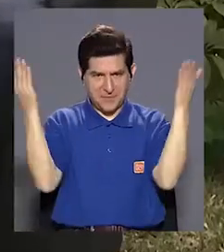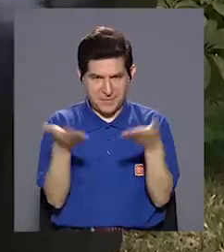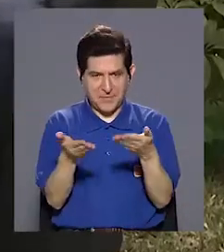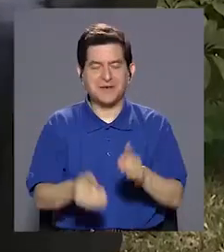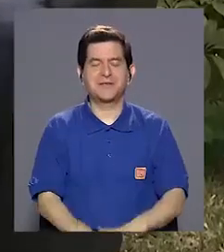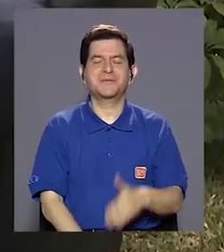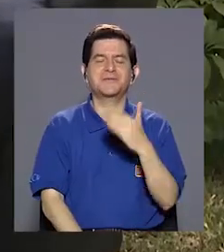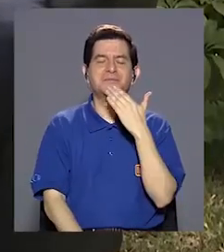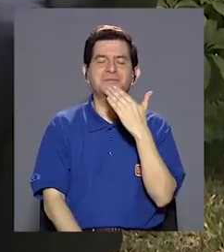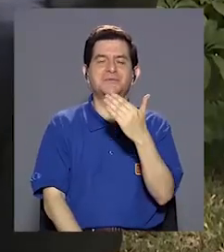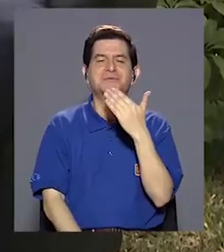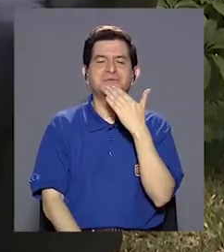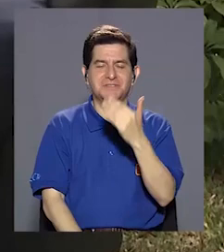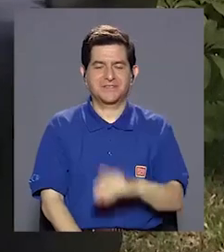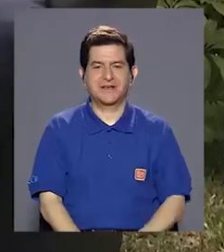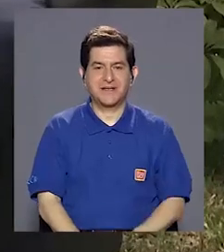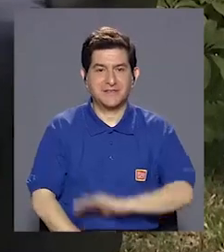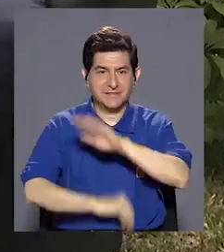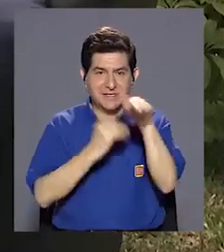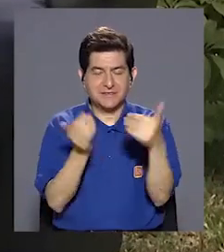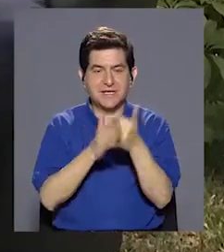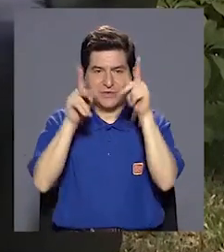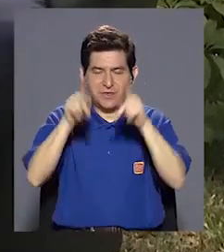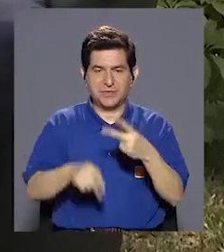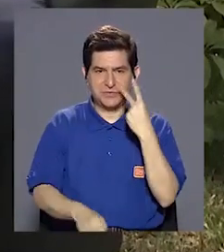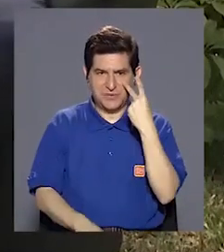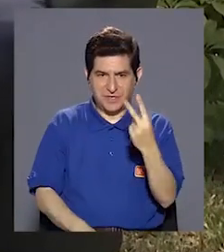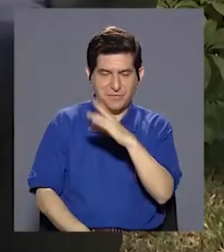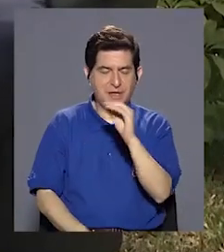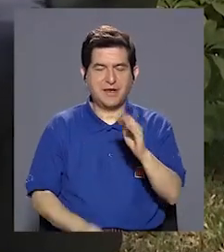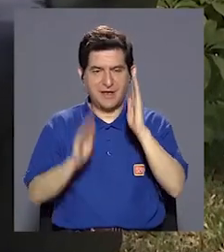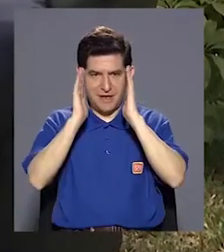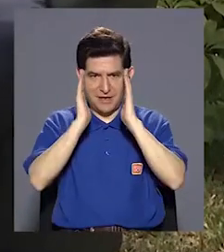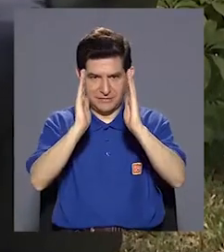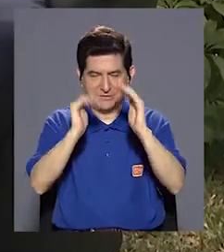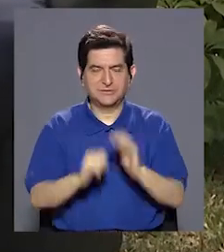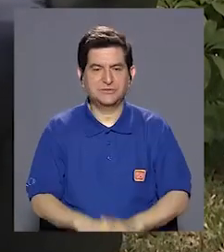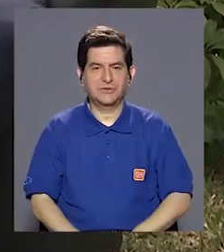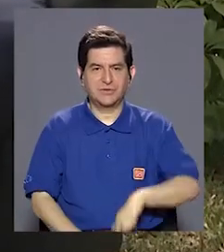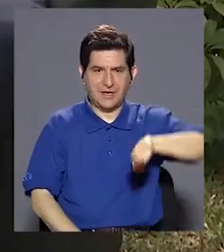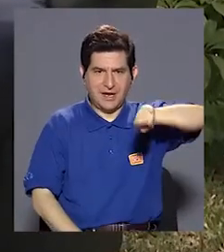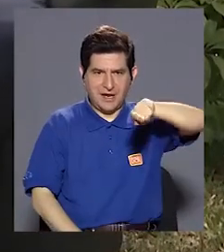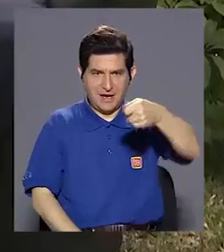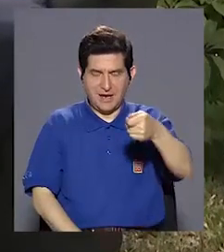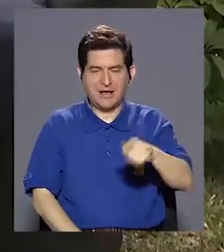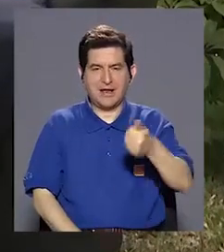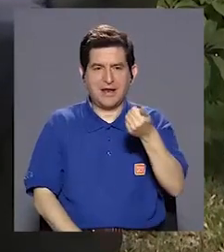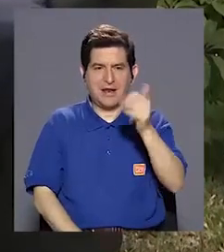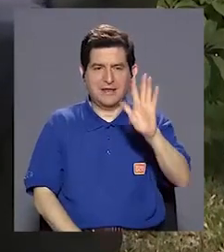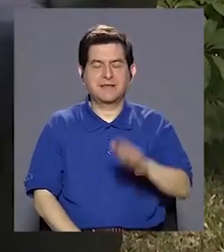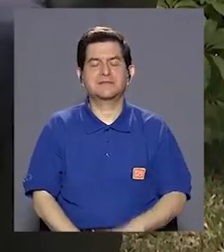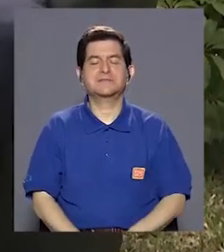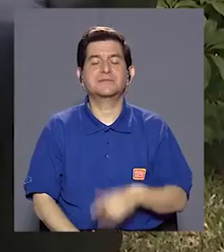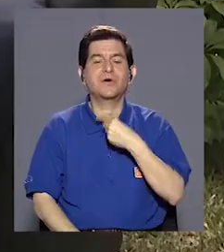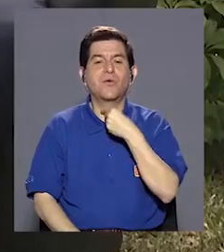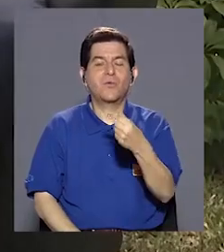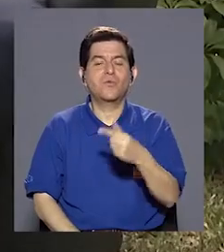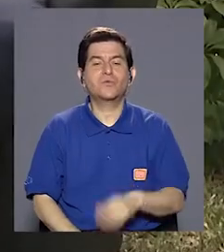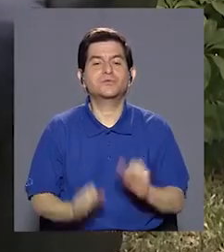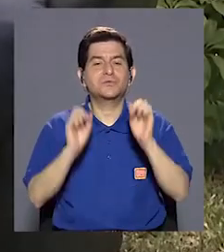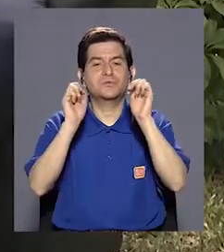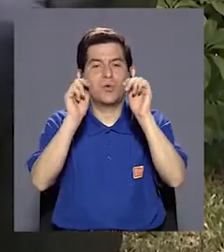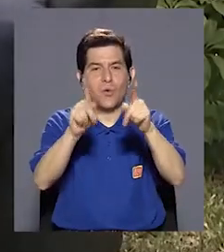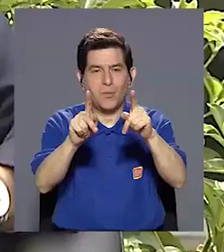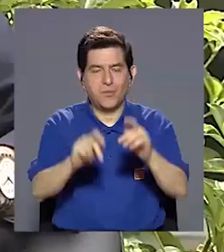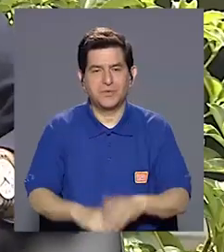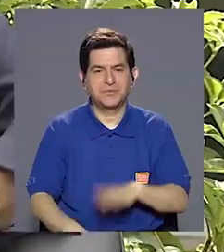Bienvenido, doctor. Muchas gracias, Fabiola, y todos los que nos están viendo o escuchando, ¿verdad?, a través de Canal 15. Es un placer poder tener